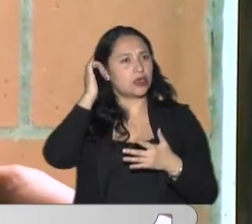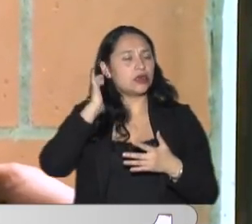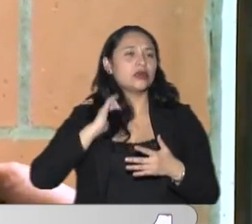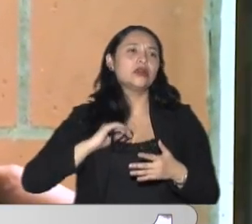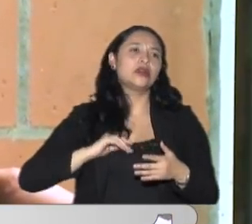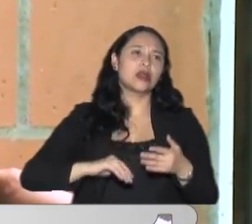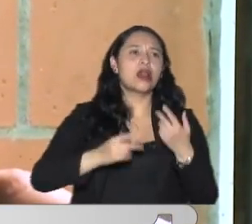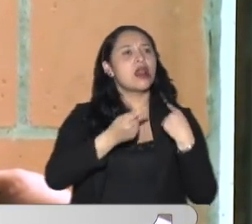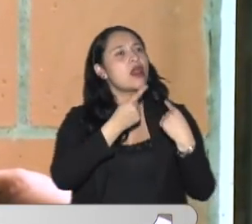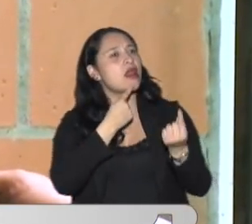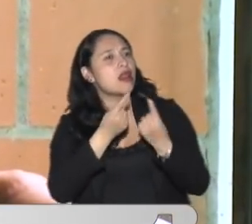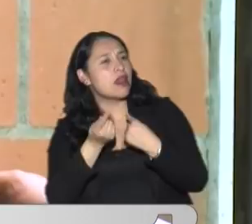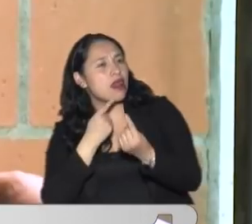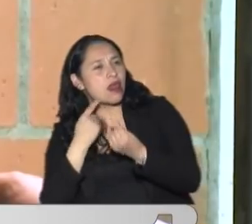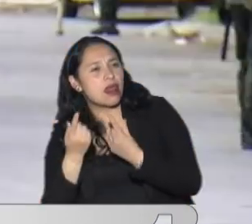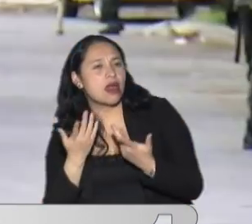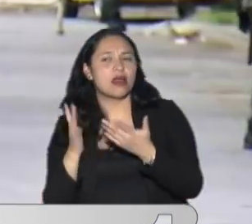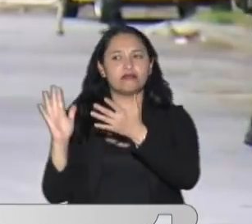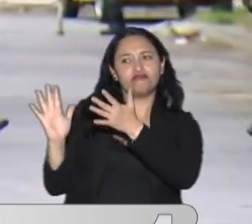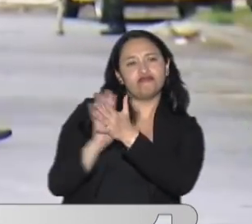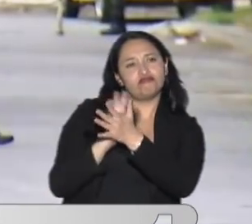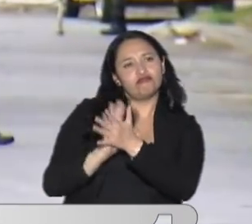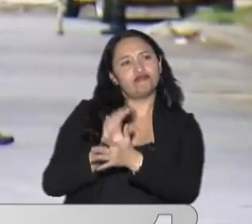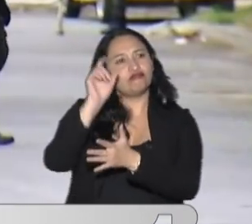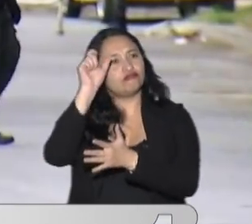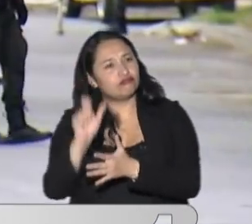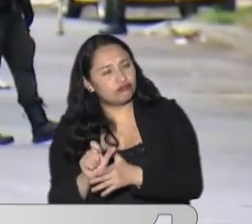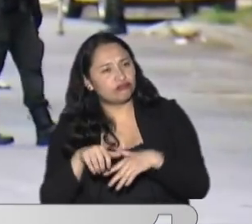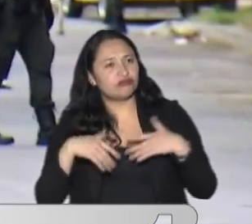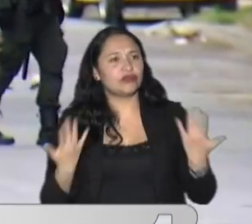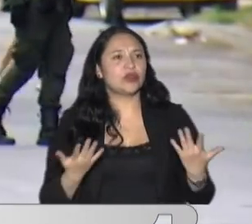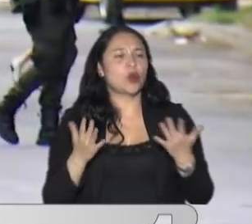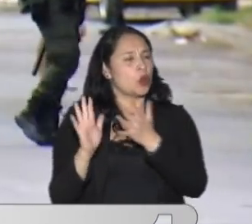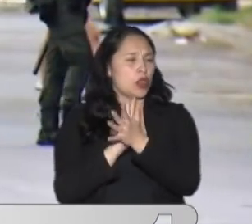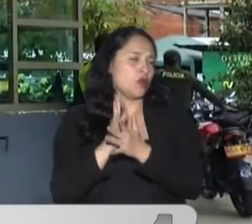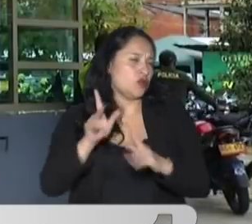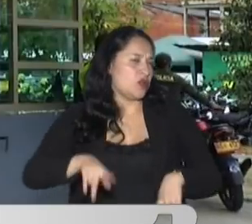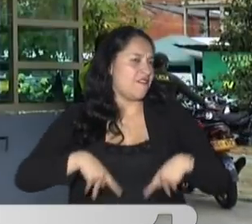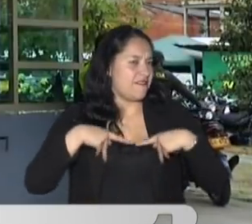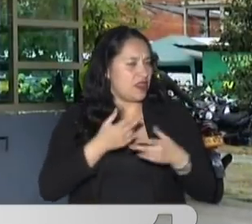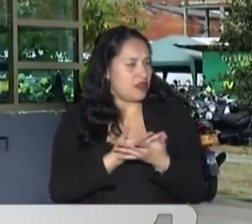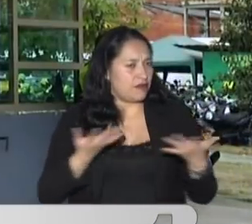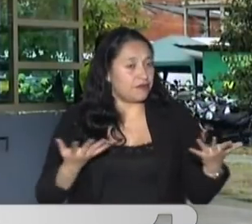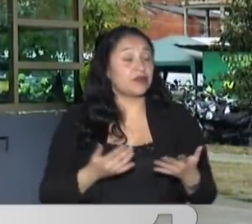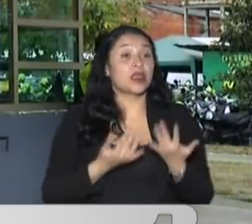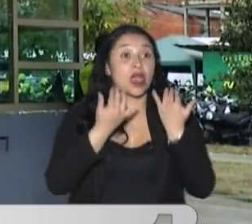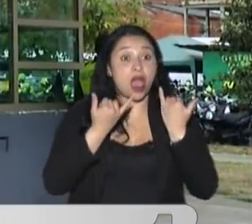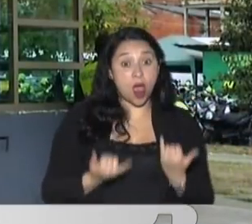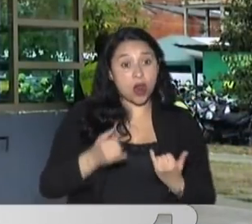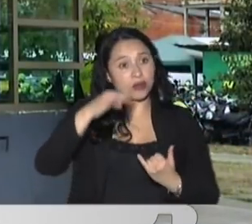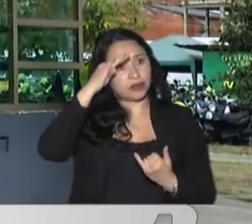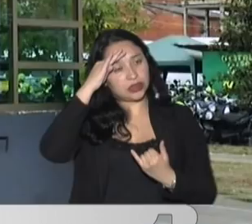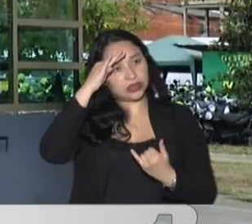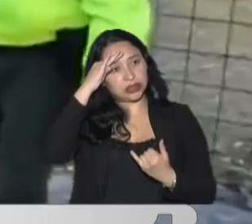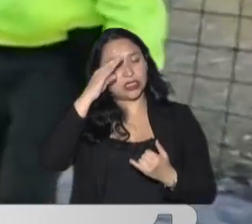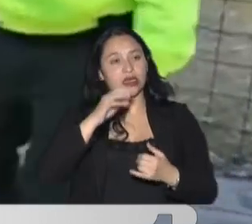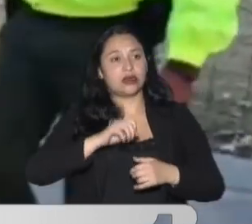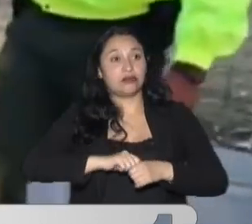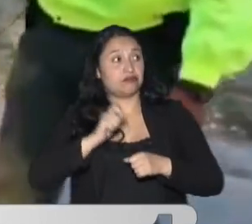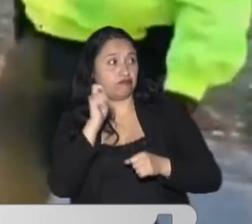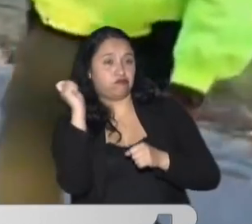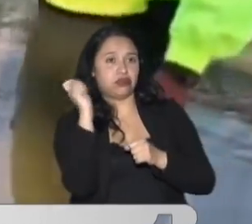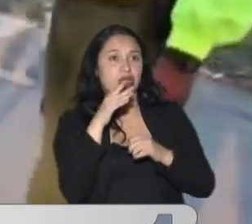estuvimos hablando por allá, nos estuvo contando su vida, que era escolta y todo eso. Hasta ahora las autoridades han descartado que la granada